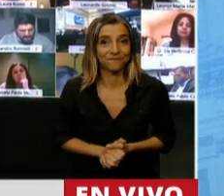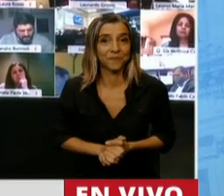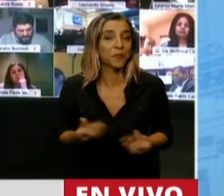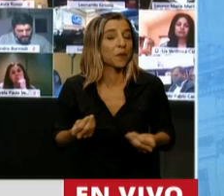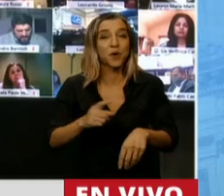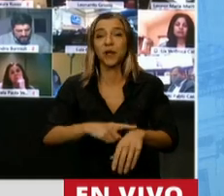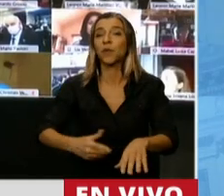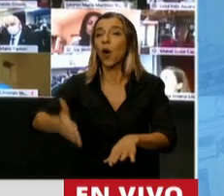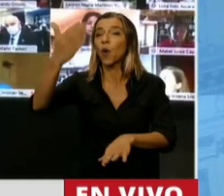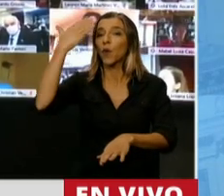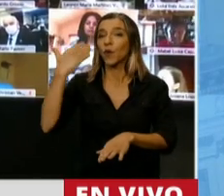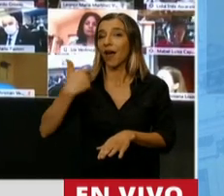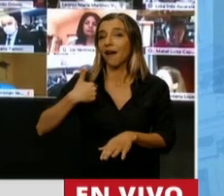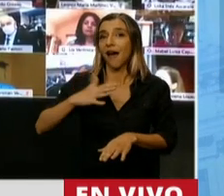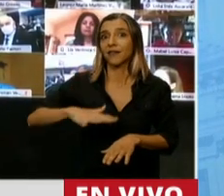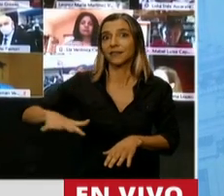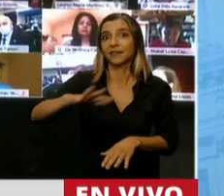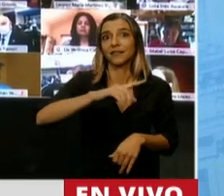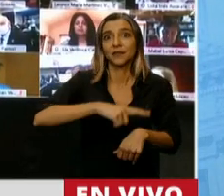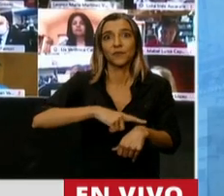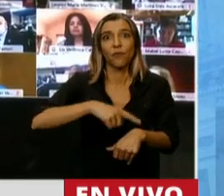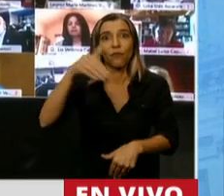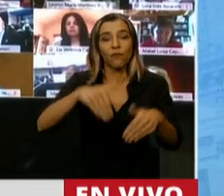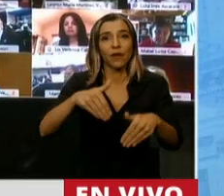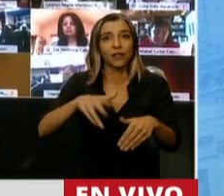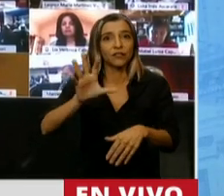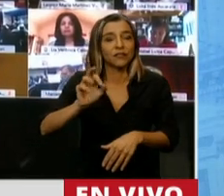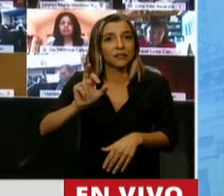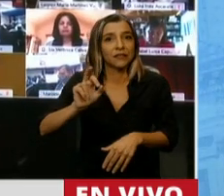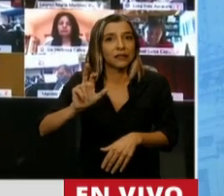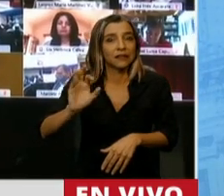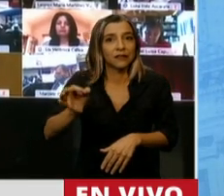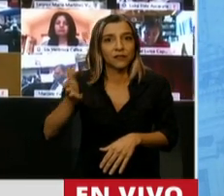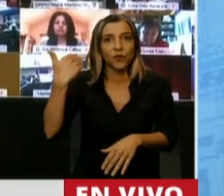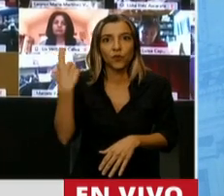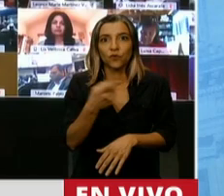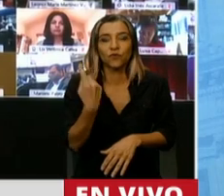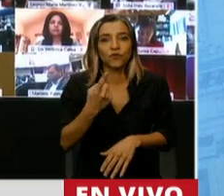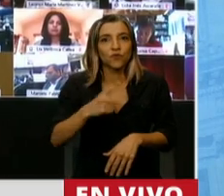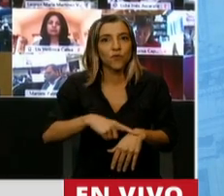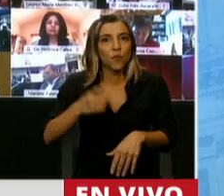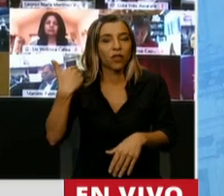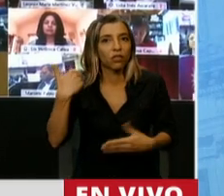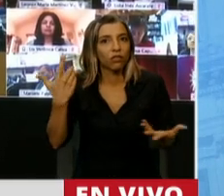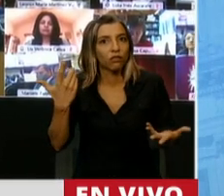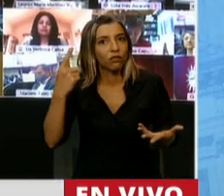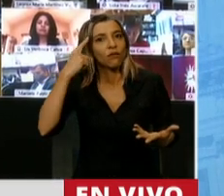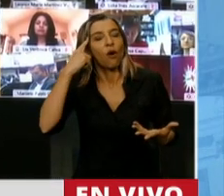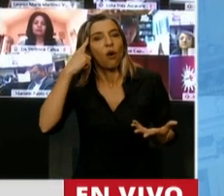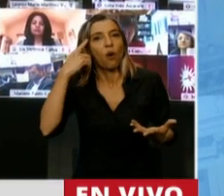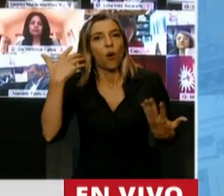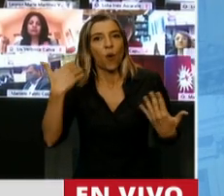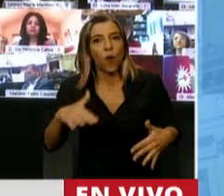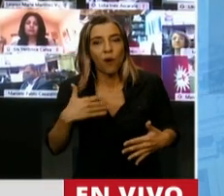Todos los argentinos vivimos esa jornada como un retorno no solamente a la